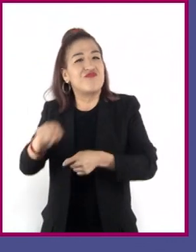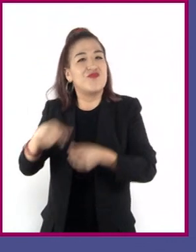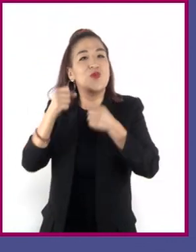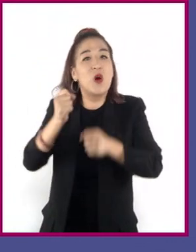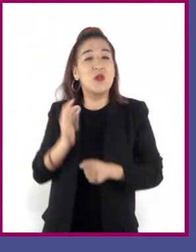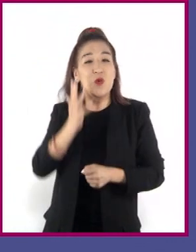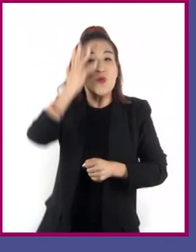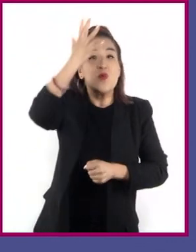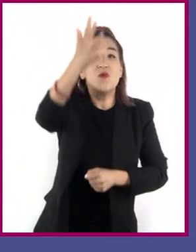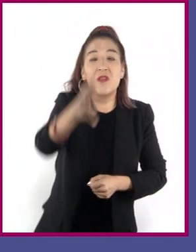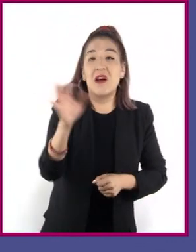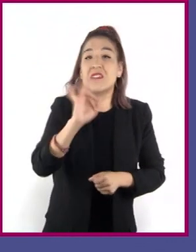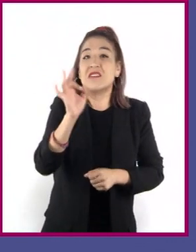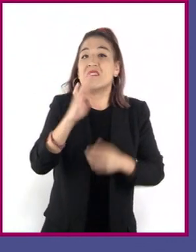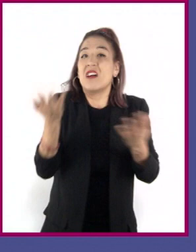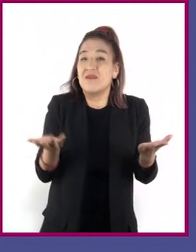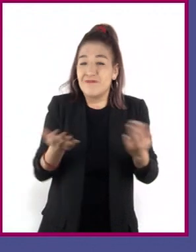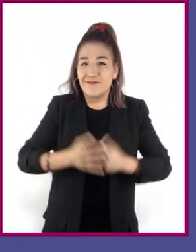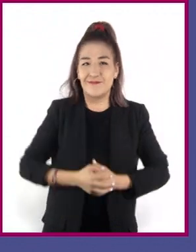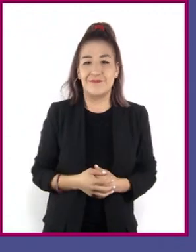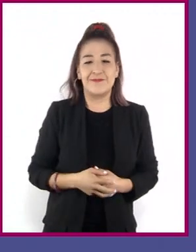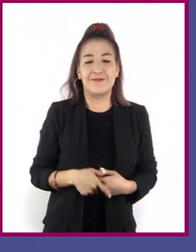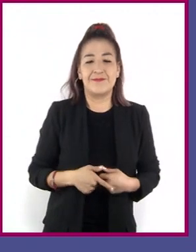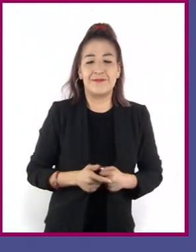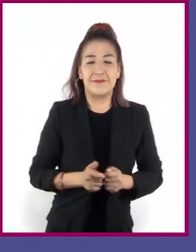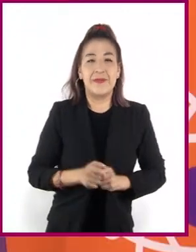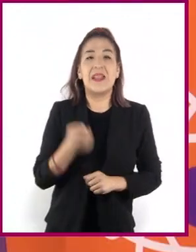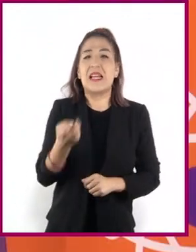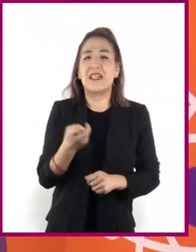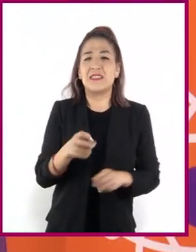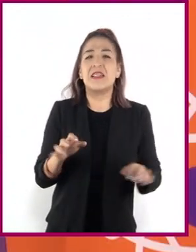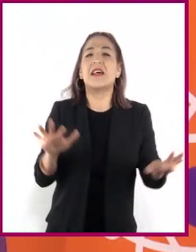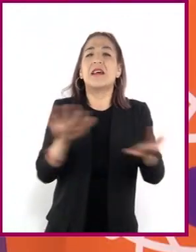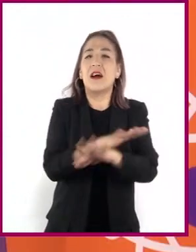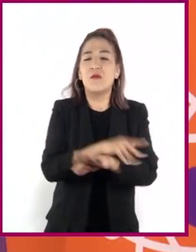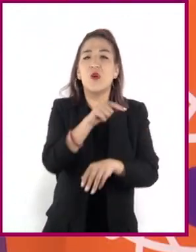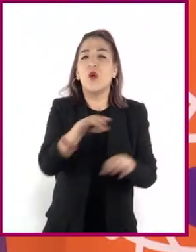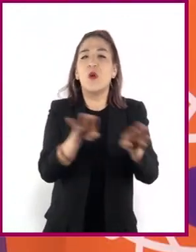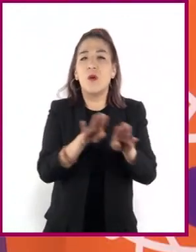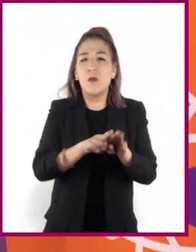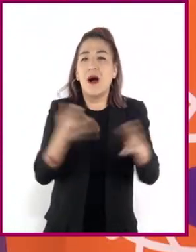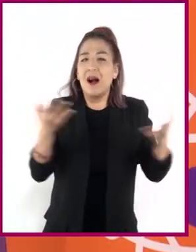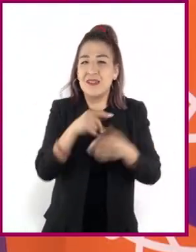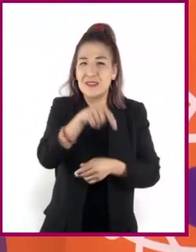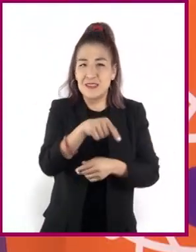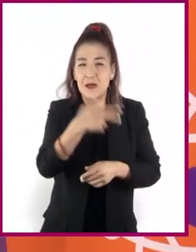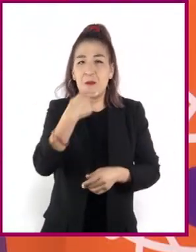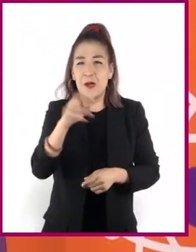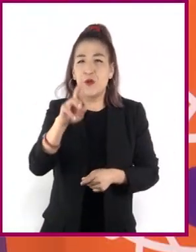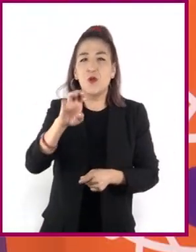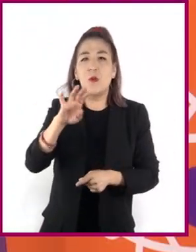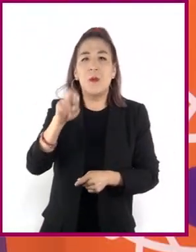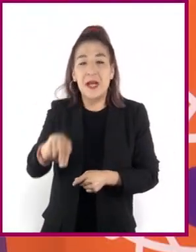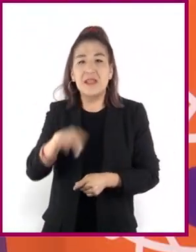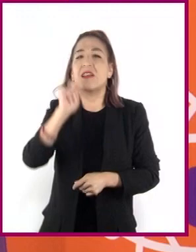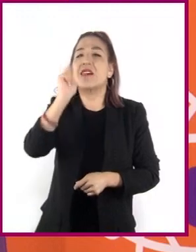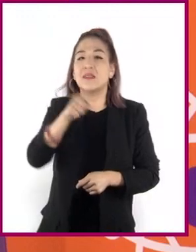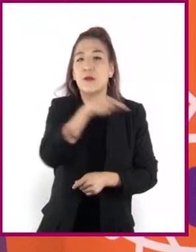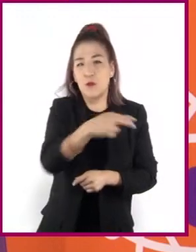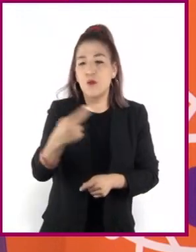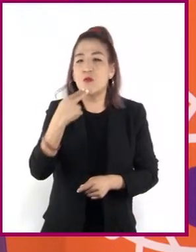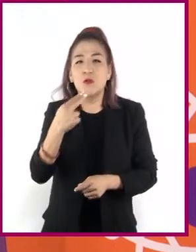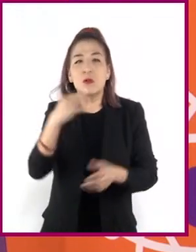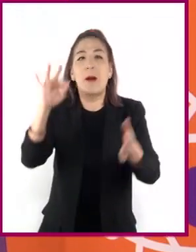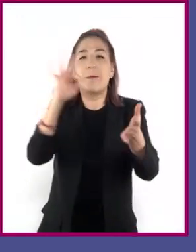un futuro no muy lejano aquí las modificaciones que hizo rubén tienen más que ver con el uso de